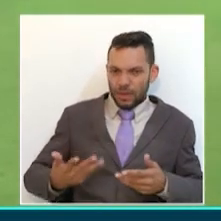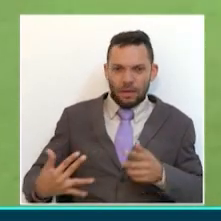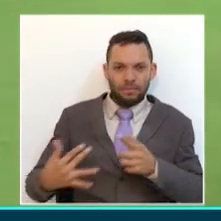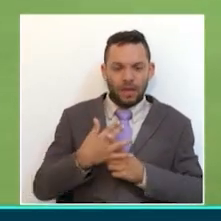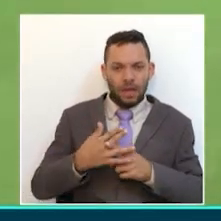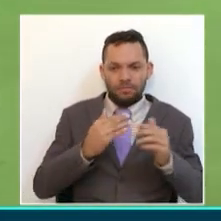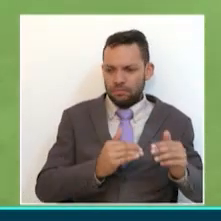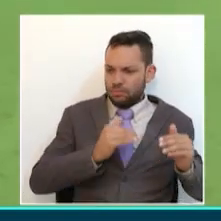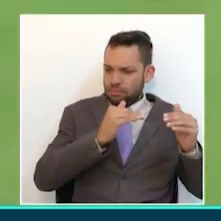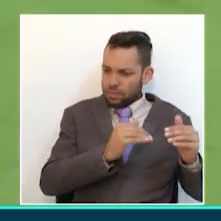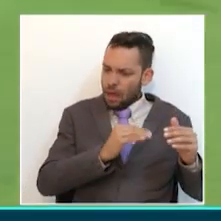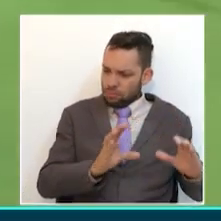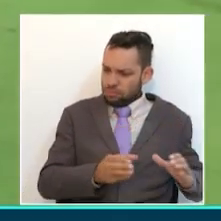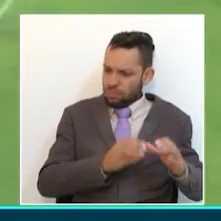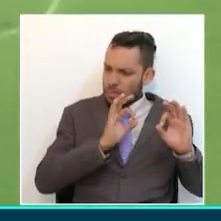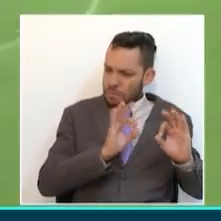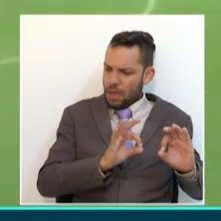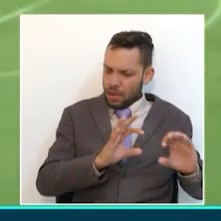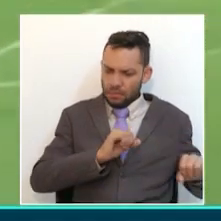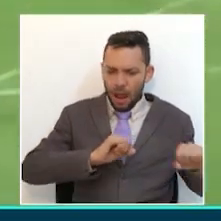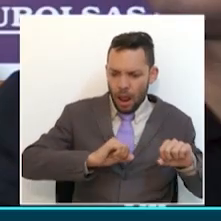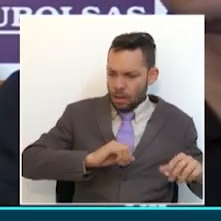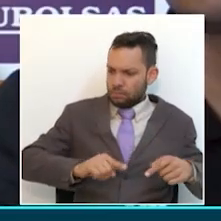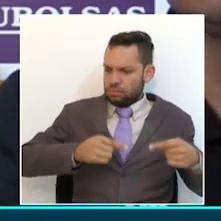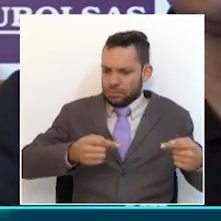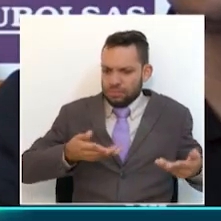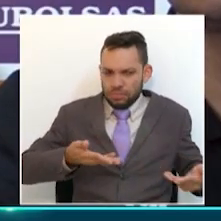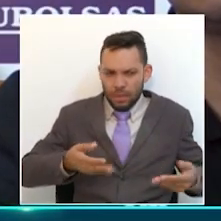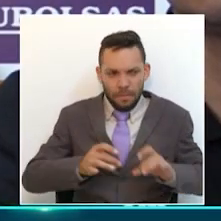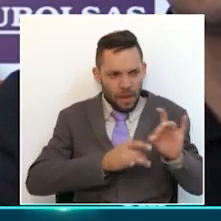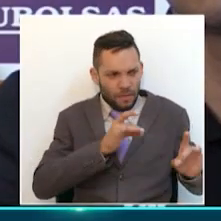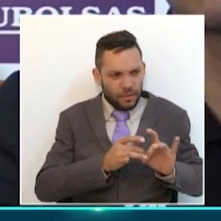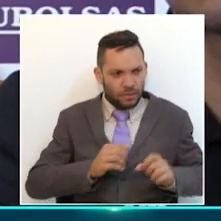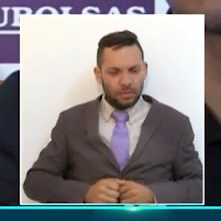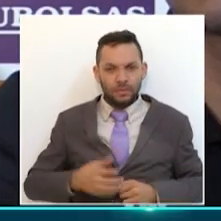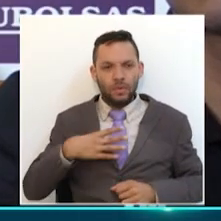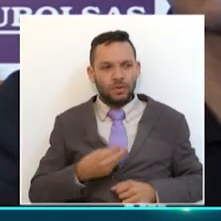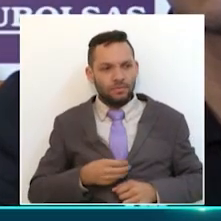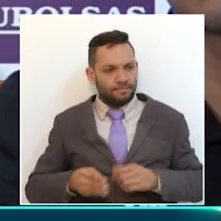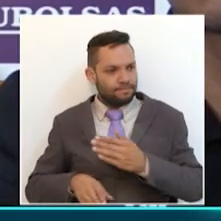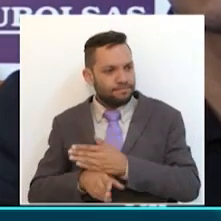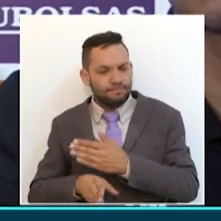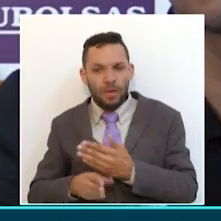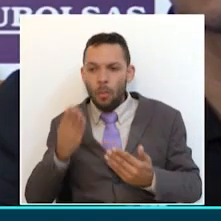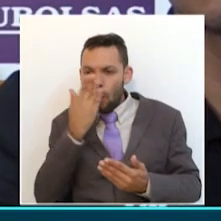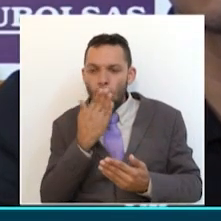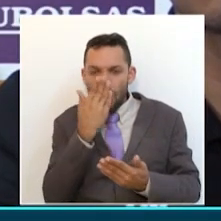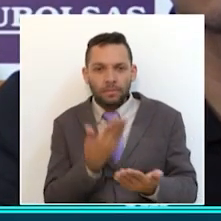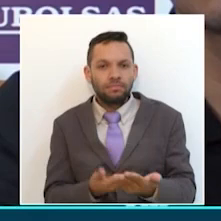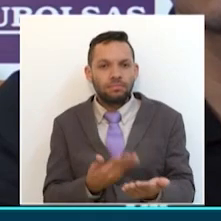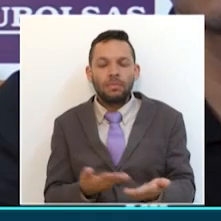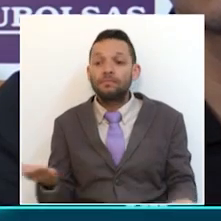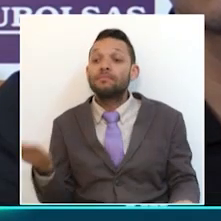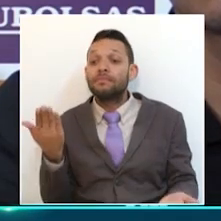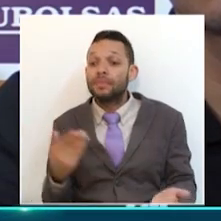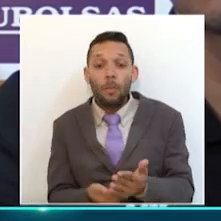nivel que ha demostrado el plantel a lo largo del presente año. Yo insisto, si hay pruebas que la muestren de una vez por todas, no que